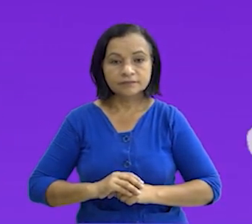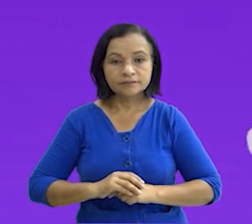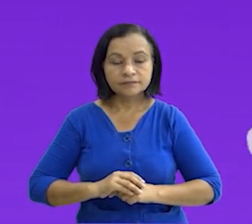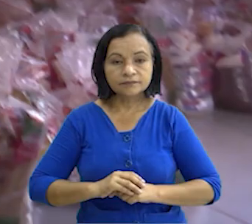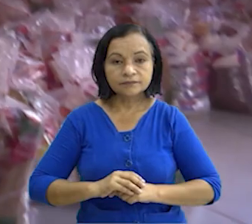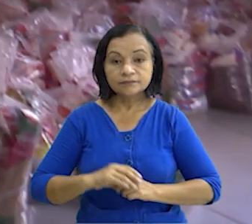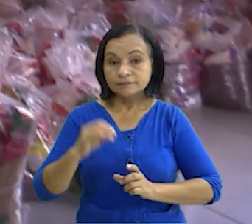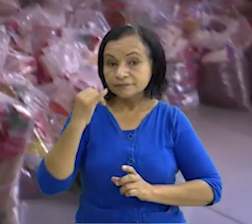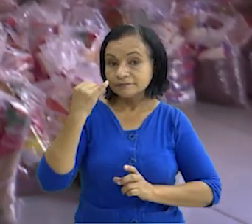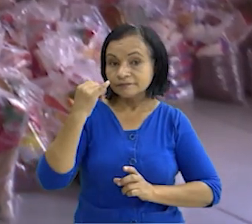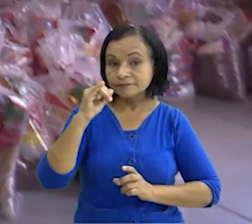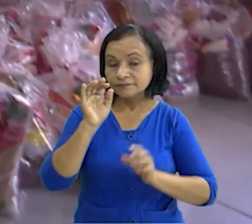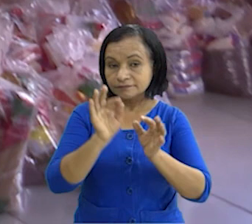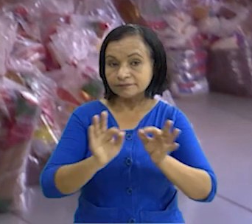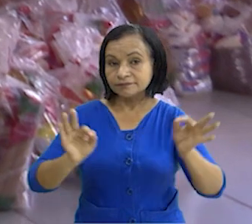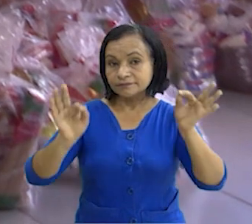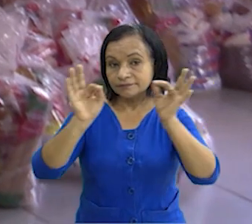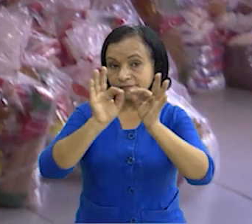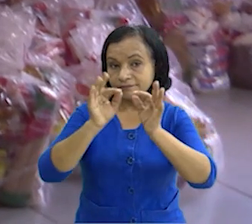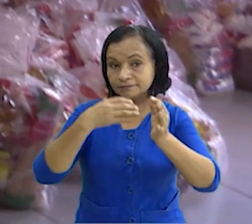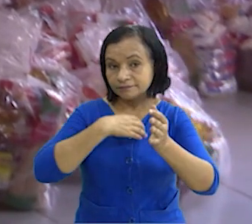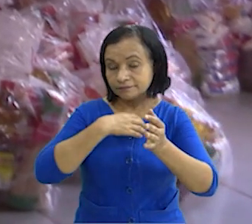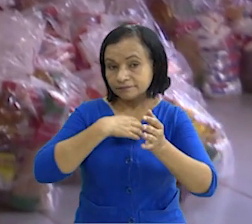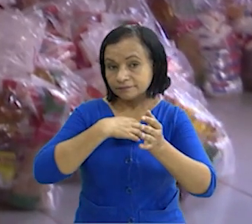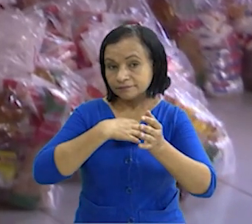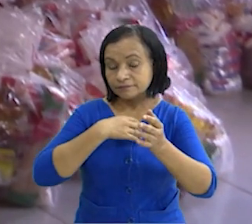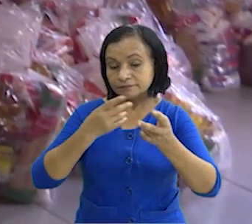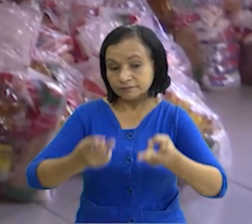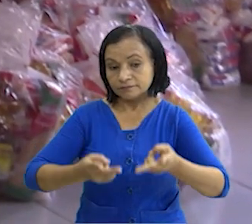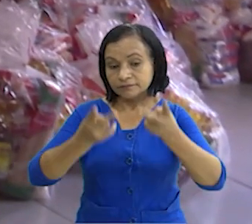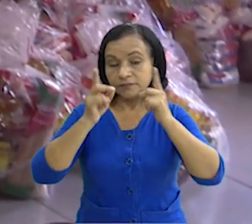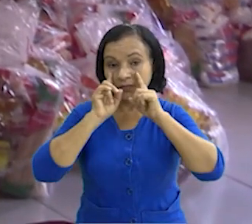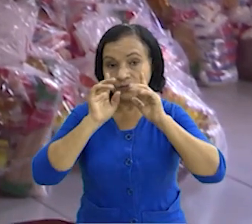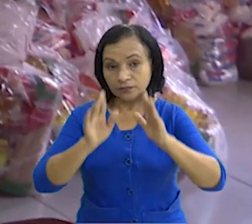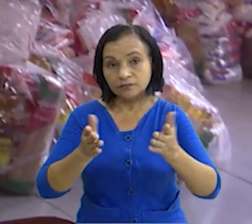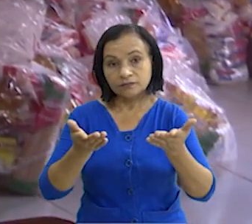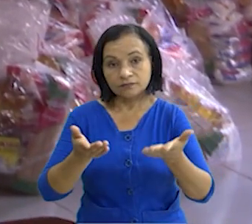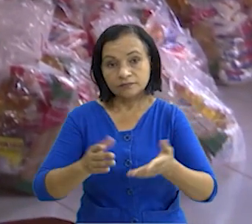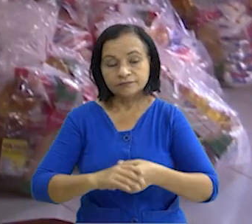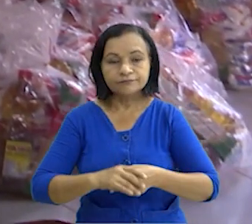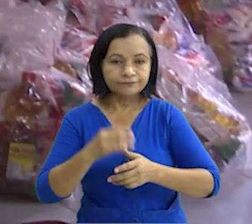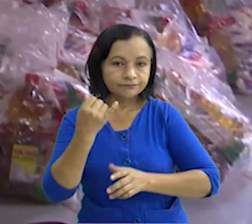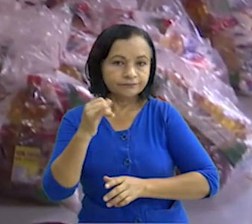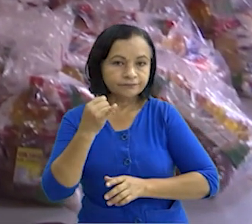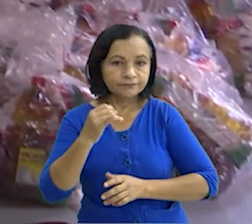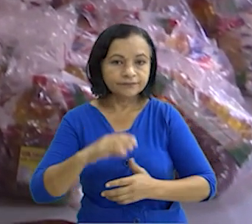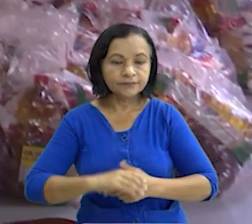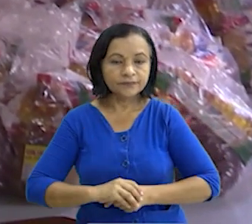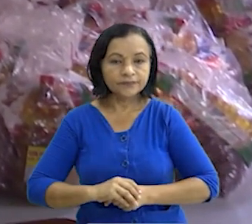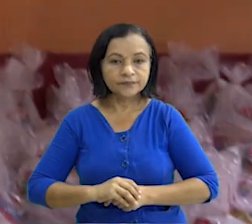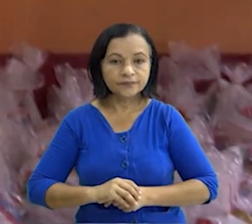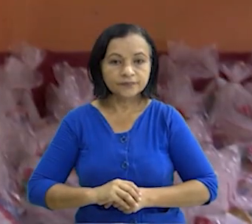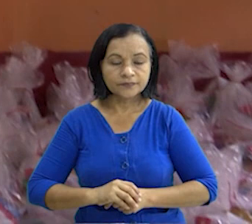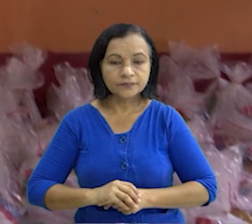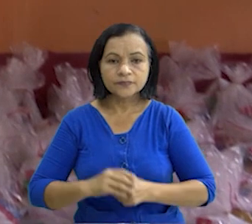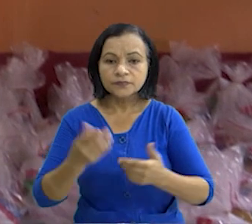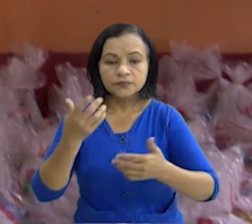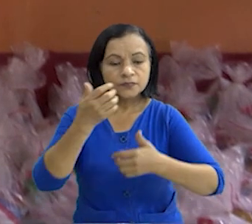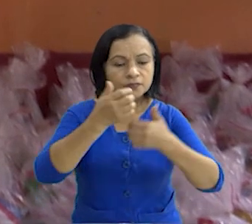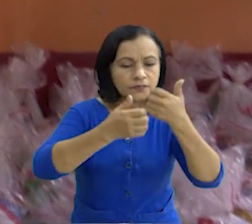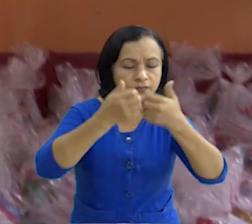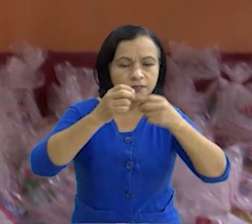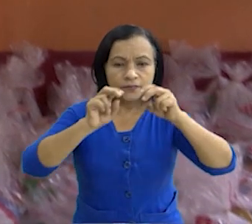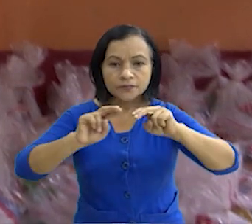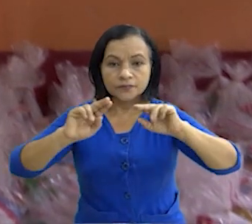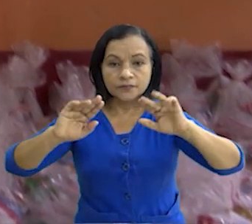Sí, es muy importante porque uno tiene que salvaguardar su vida. Sí. Cualquier desastre